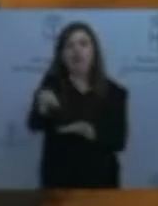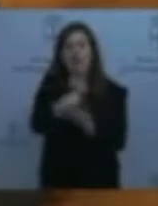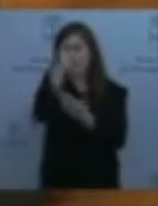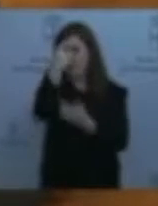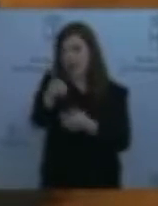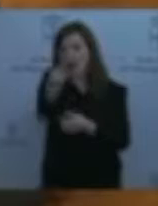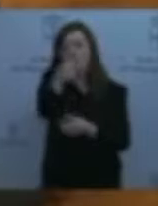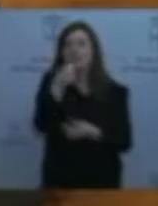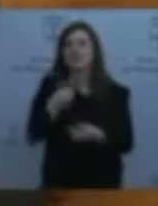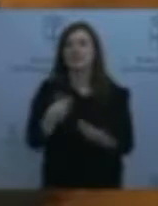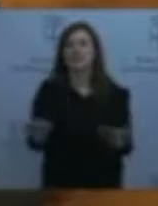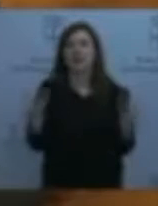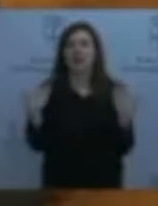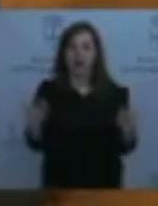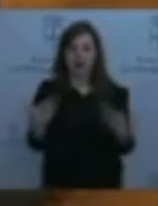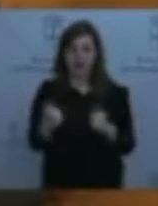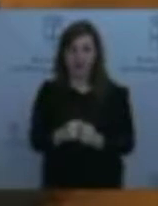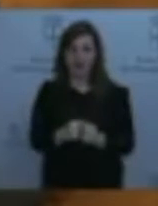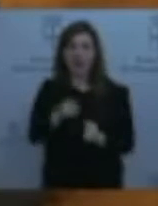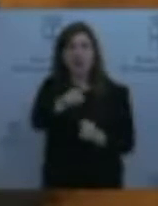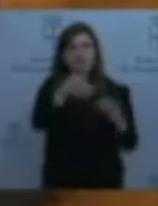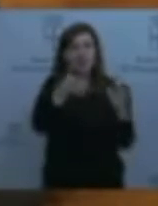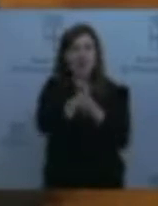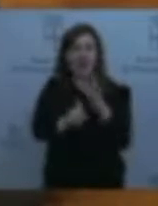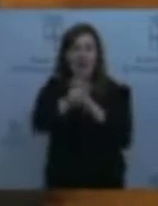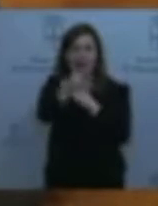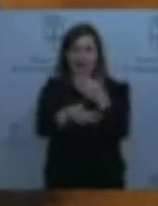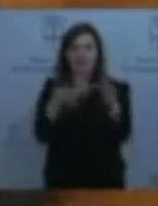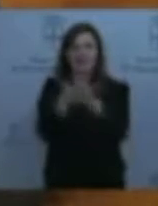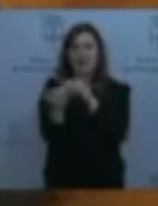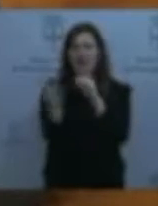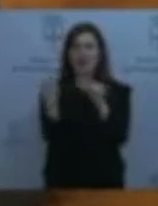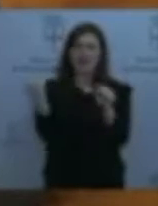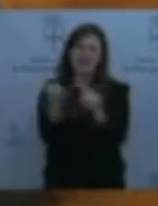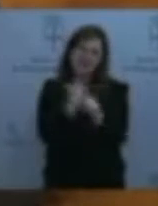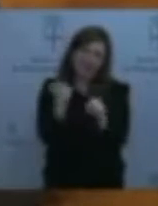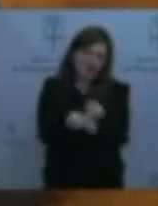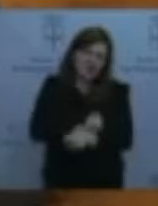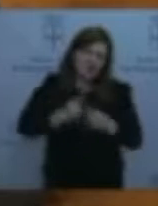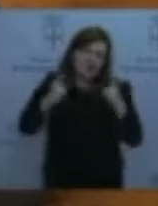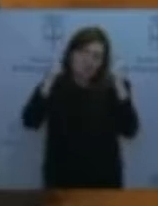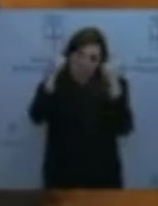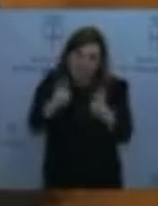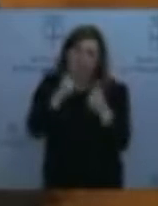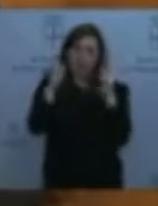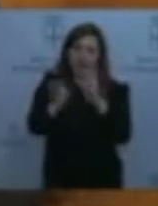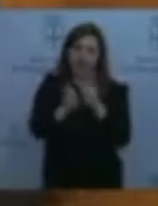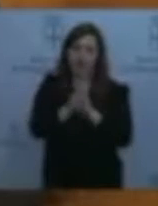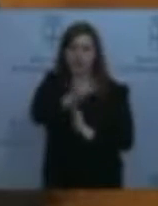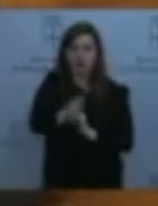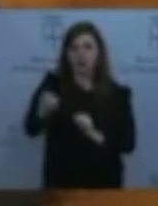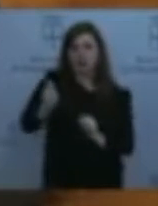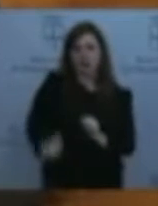lo agradecen. Estos avances significan trabajo y esfuerzo constante de nuestros